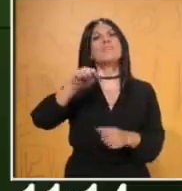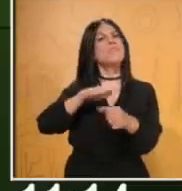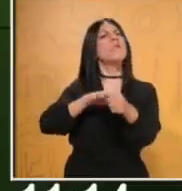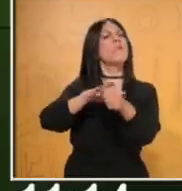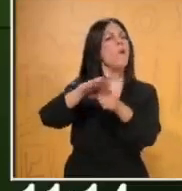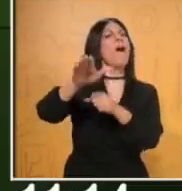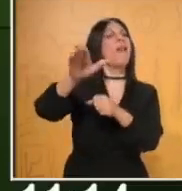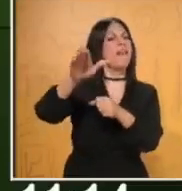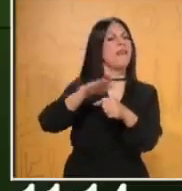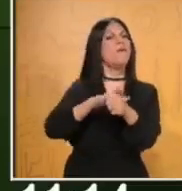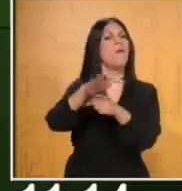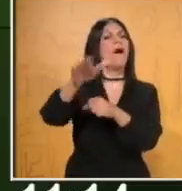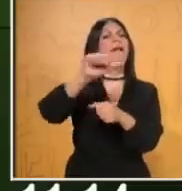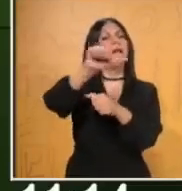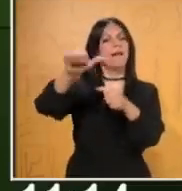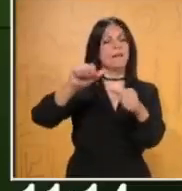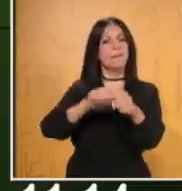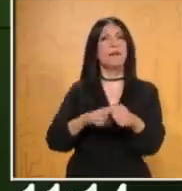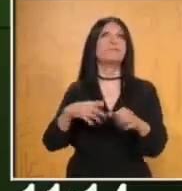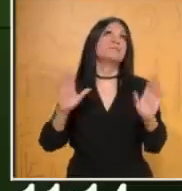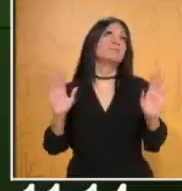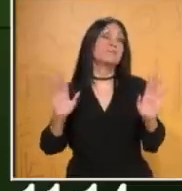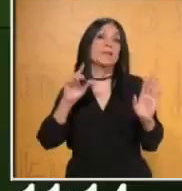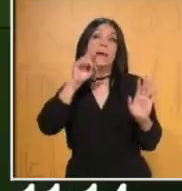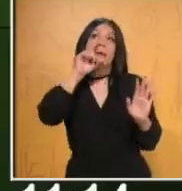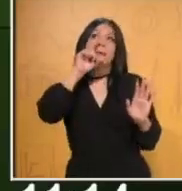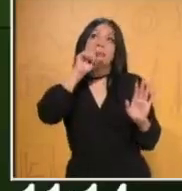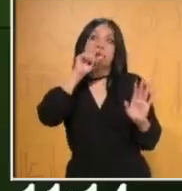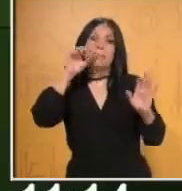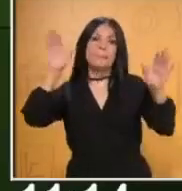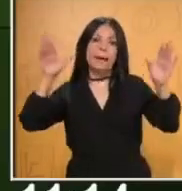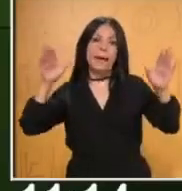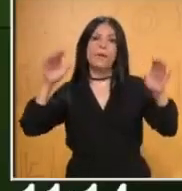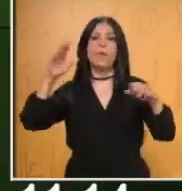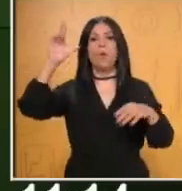¿Pájaro, conejo o pato?